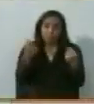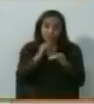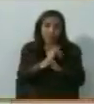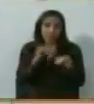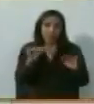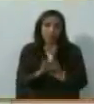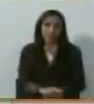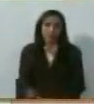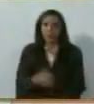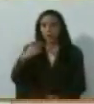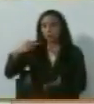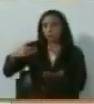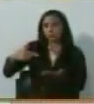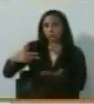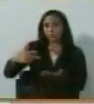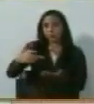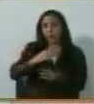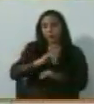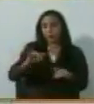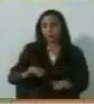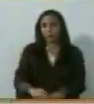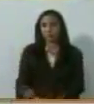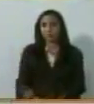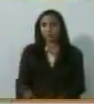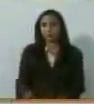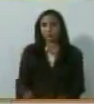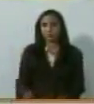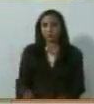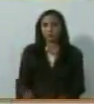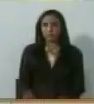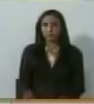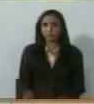que iban pasando por ahí, como hicieron allá